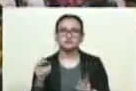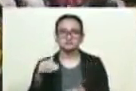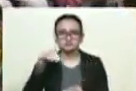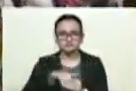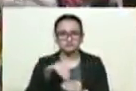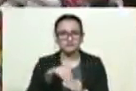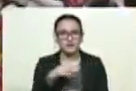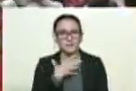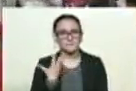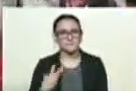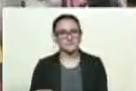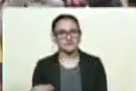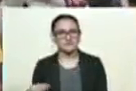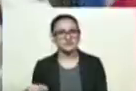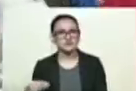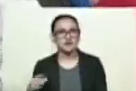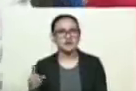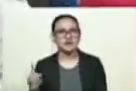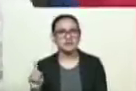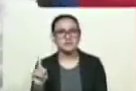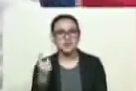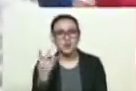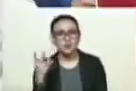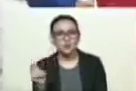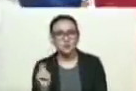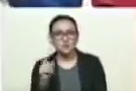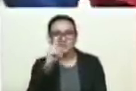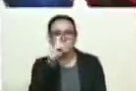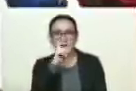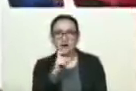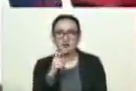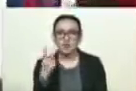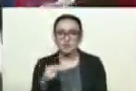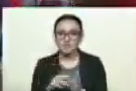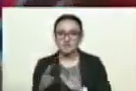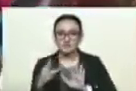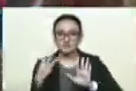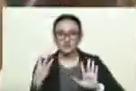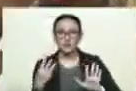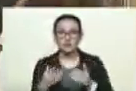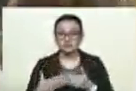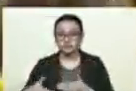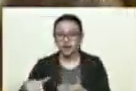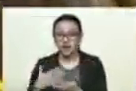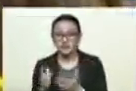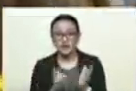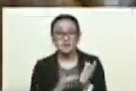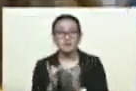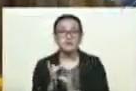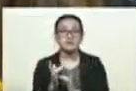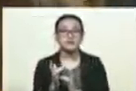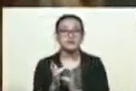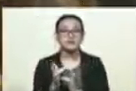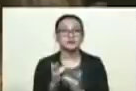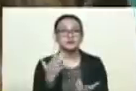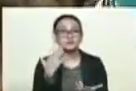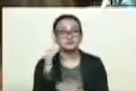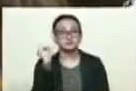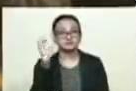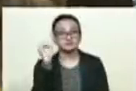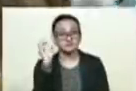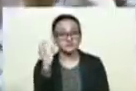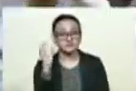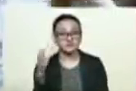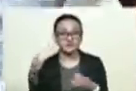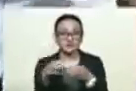elecciones presidenciales para el primer cuatrimestre del año 2018. Queda al frente de este comando Pedro